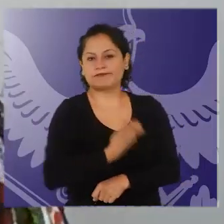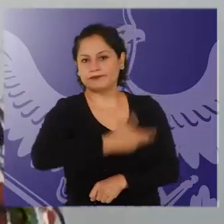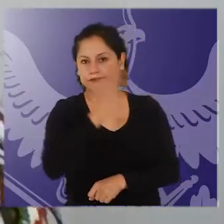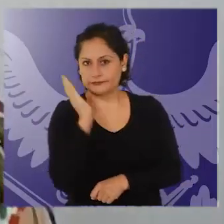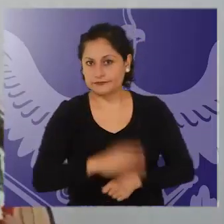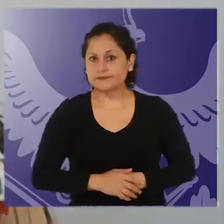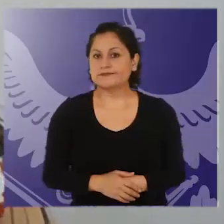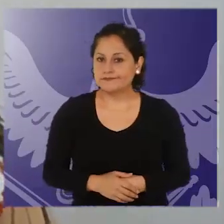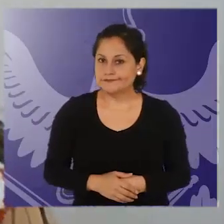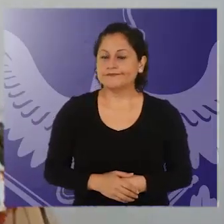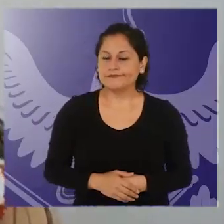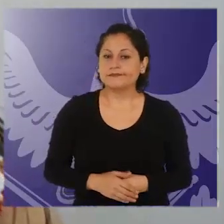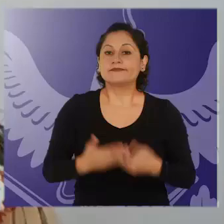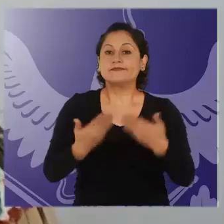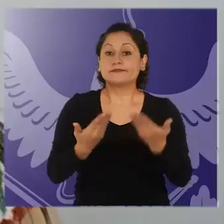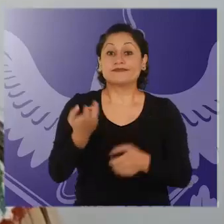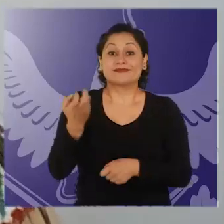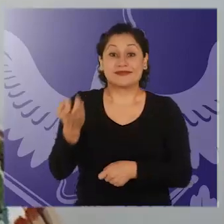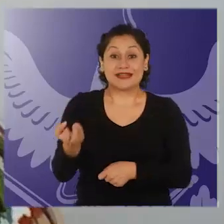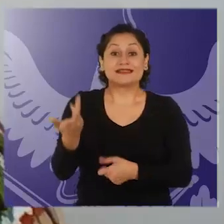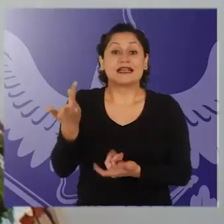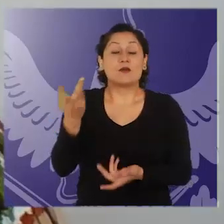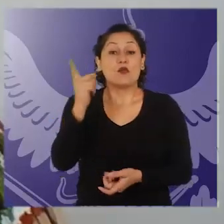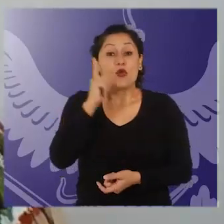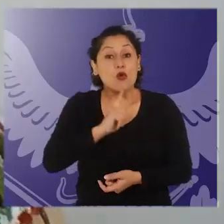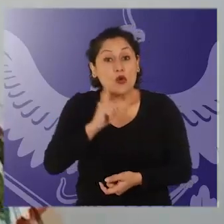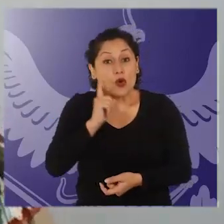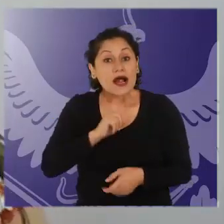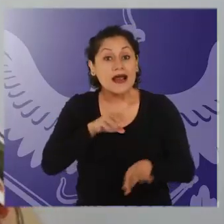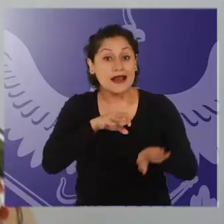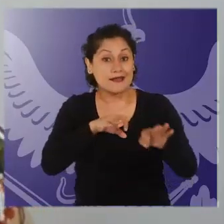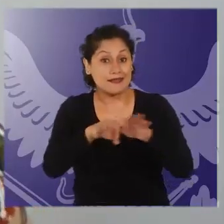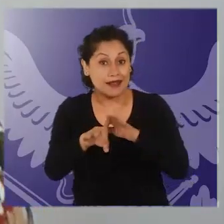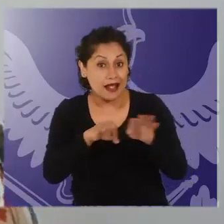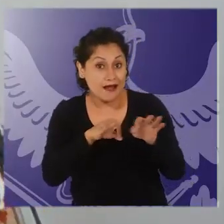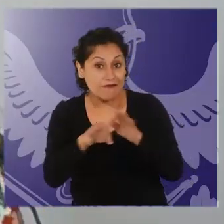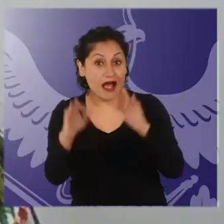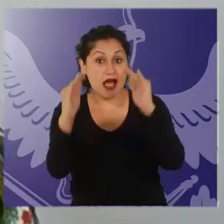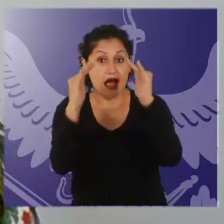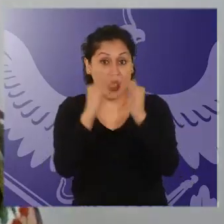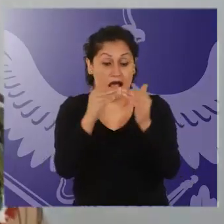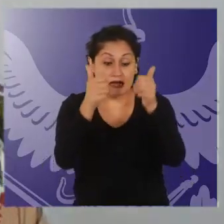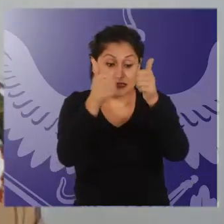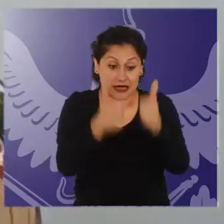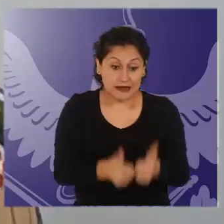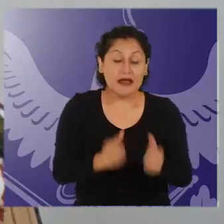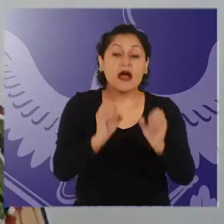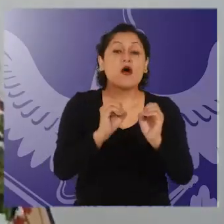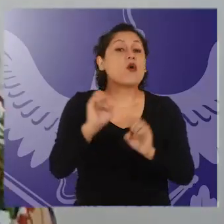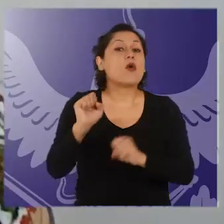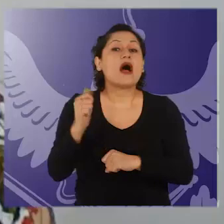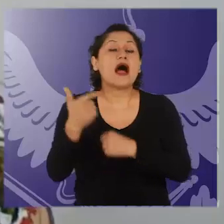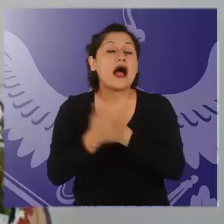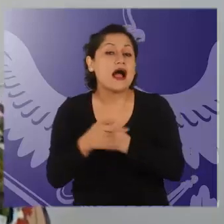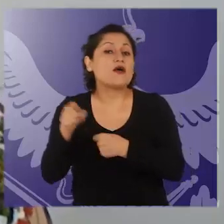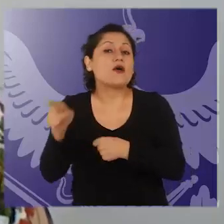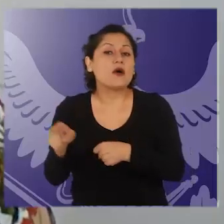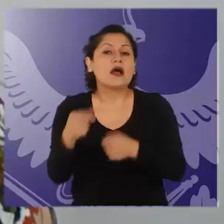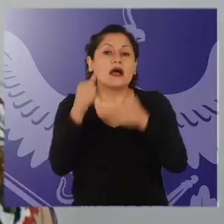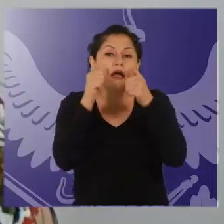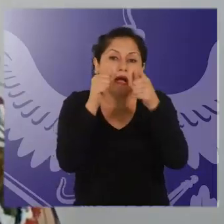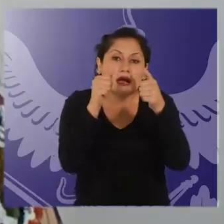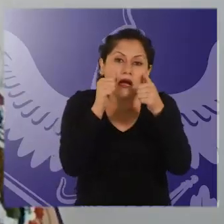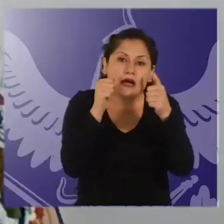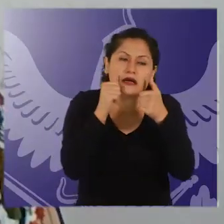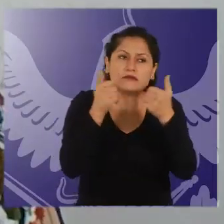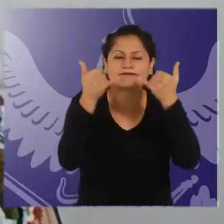En ese sentido, existe una sobrecarga del trabajo de cuidados que recae en las mujeres, porque las mujeres tenemos que buscar